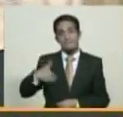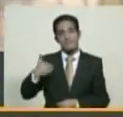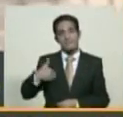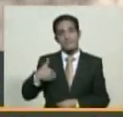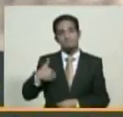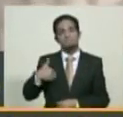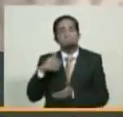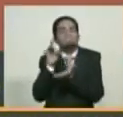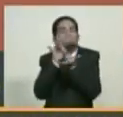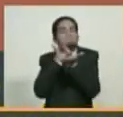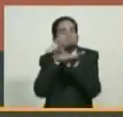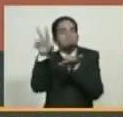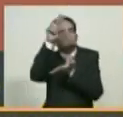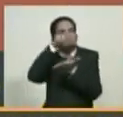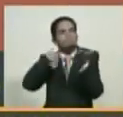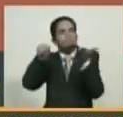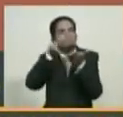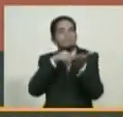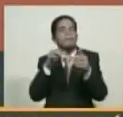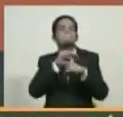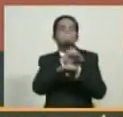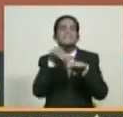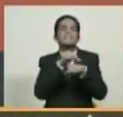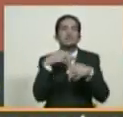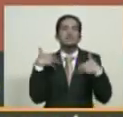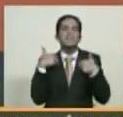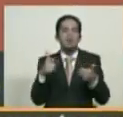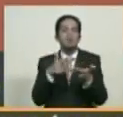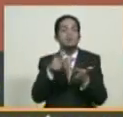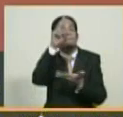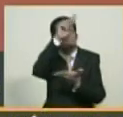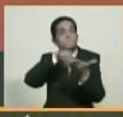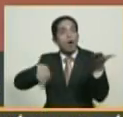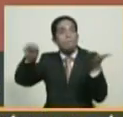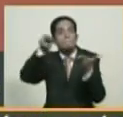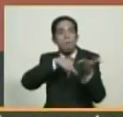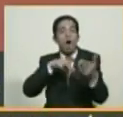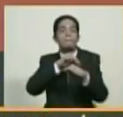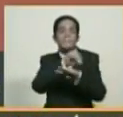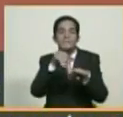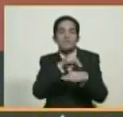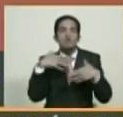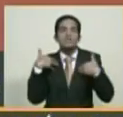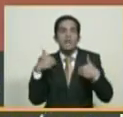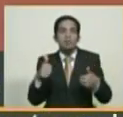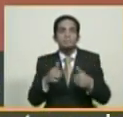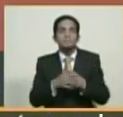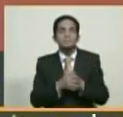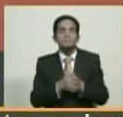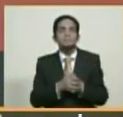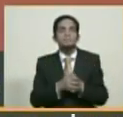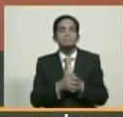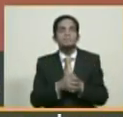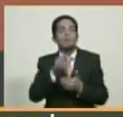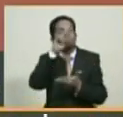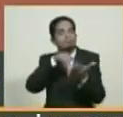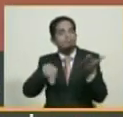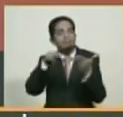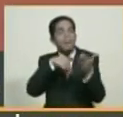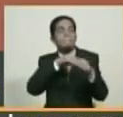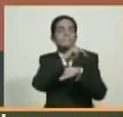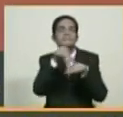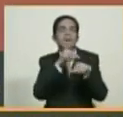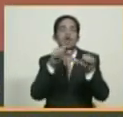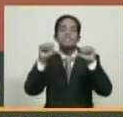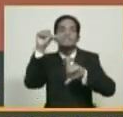Salud. Eliminó el Ministerio de Educación, eliminó el Ministerio de Ciencia y Tecnología, eliminó